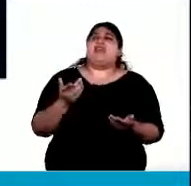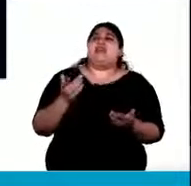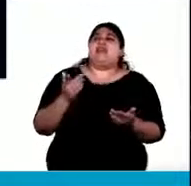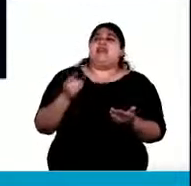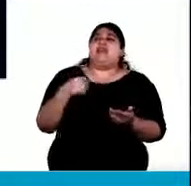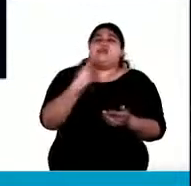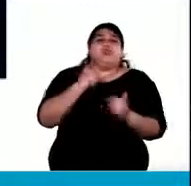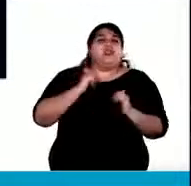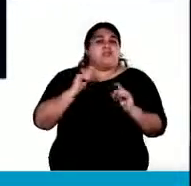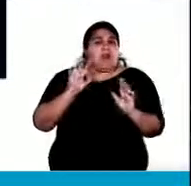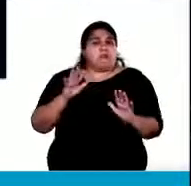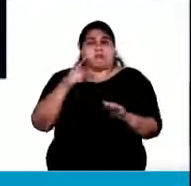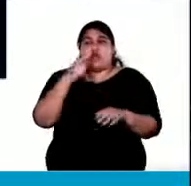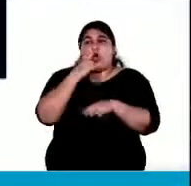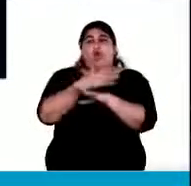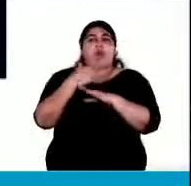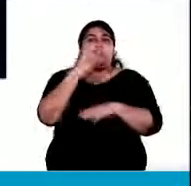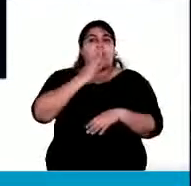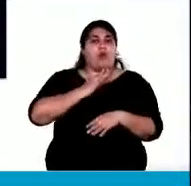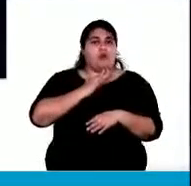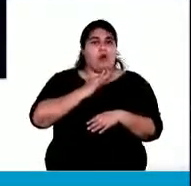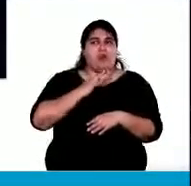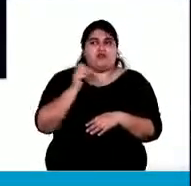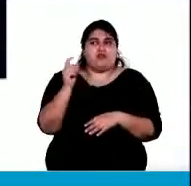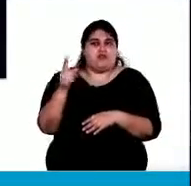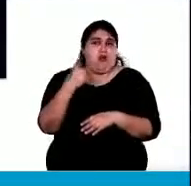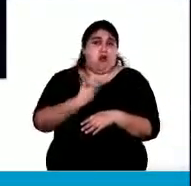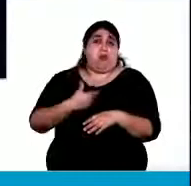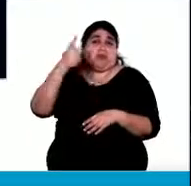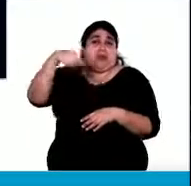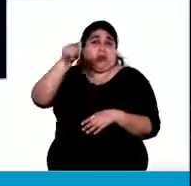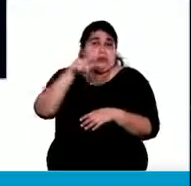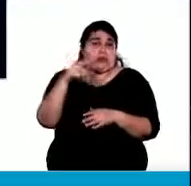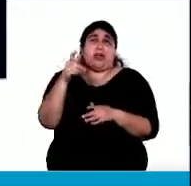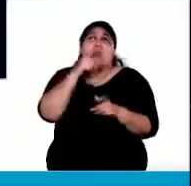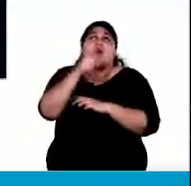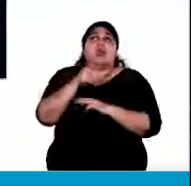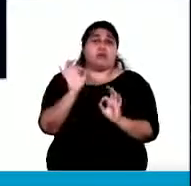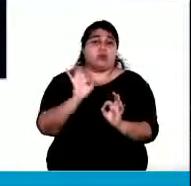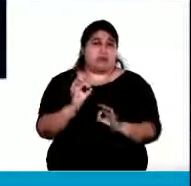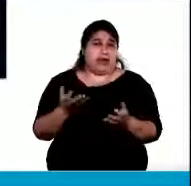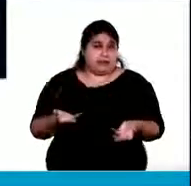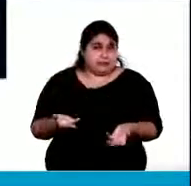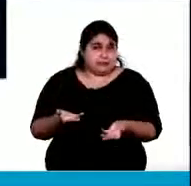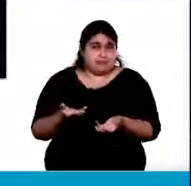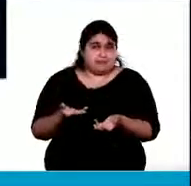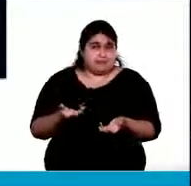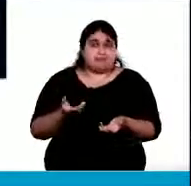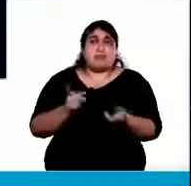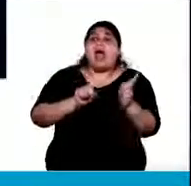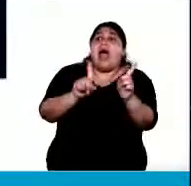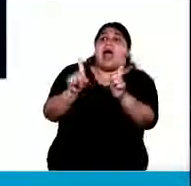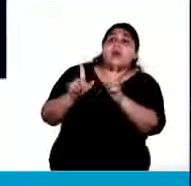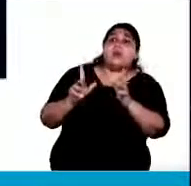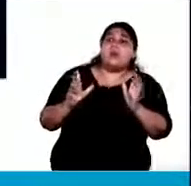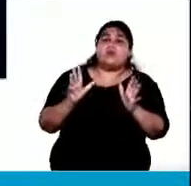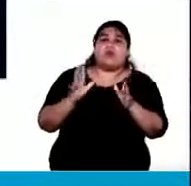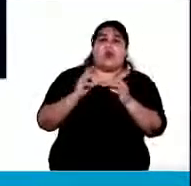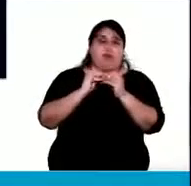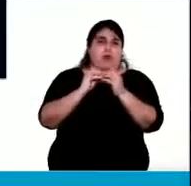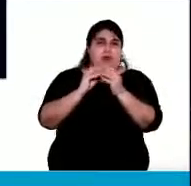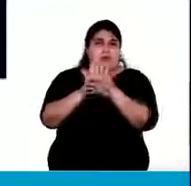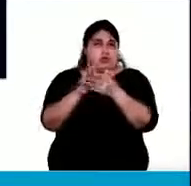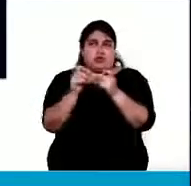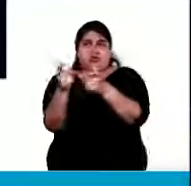esperado durante los 4 años que gobernaron ustedes que den respuesta a alguno de los problemas que tenían